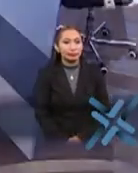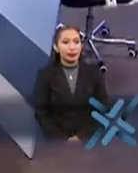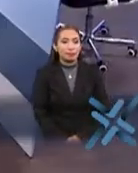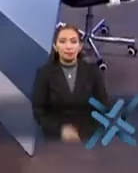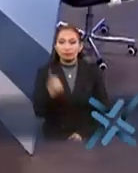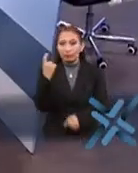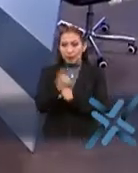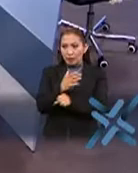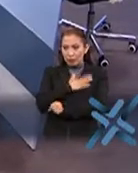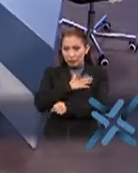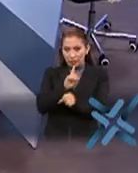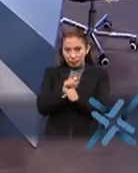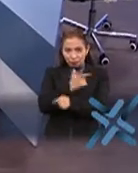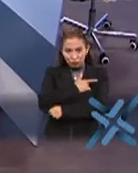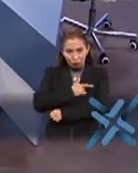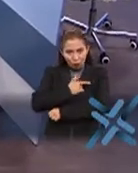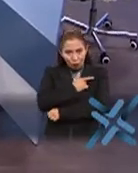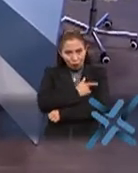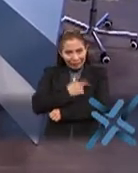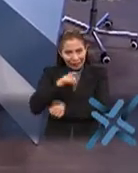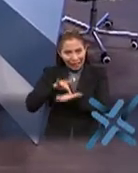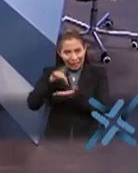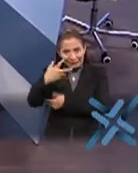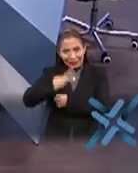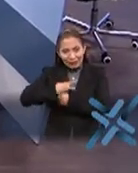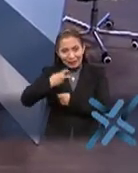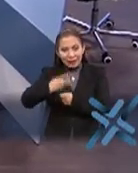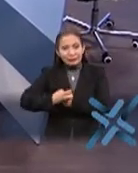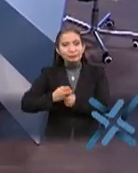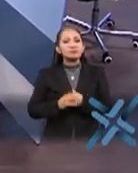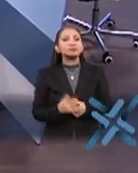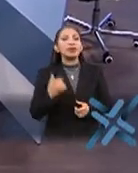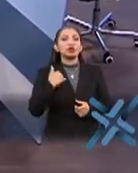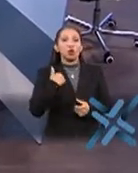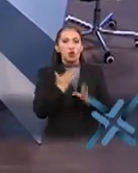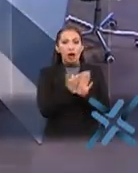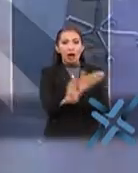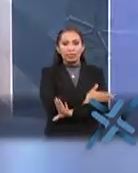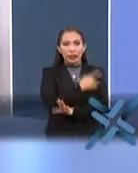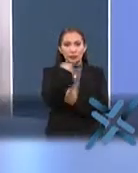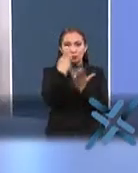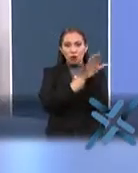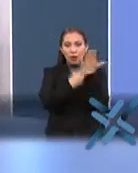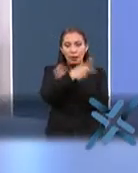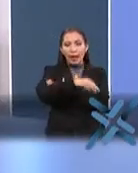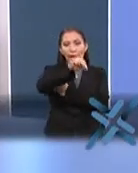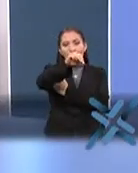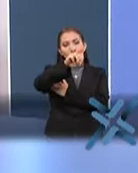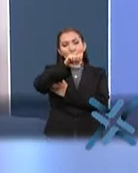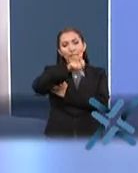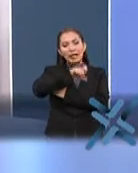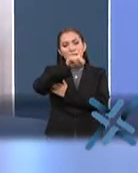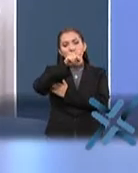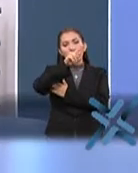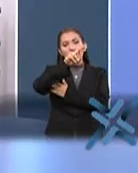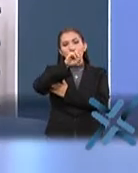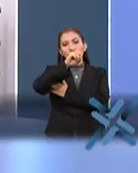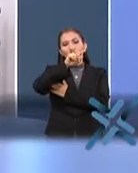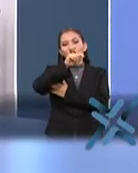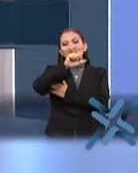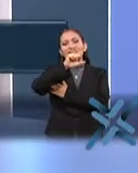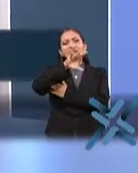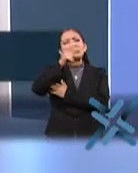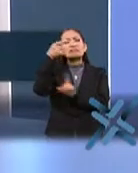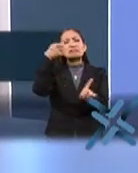primero, buenos días, mucho gusto, gracias por la invitación. Un gusto. Yo formé parte del programa Mexprotec. Este programa tiene como